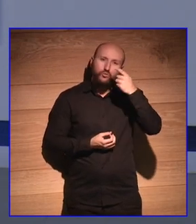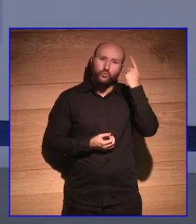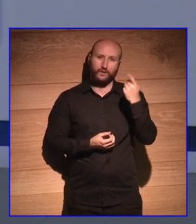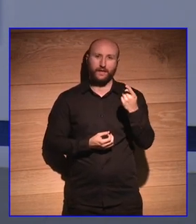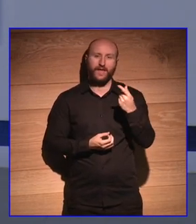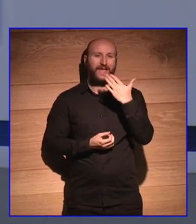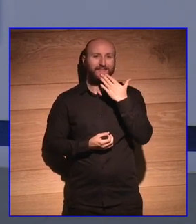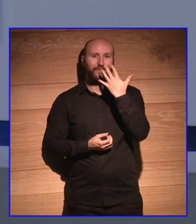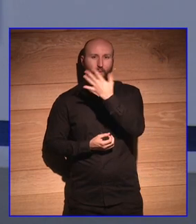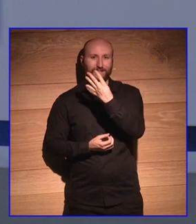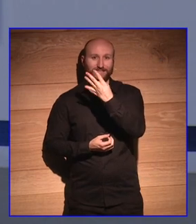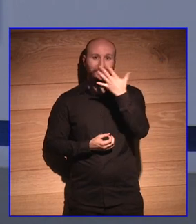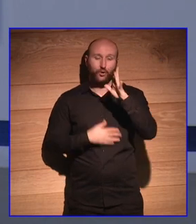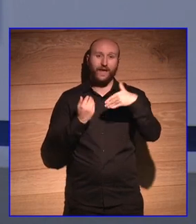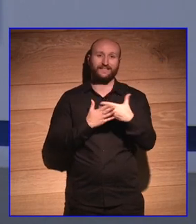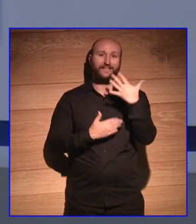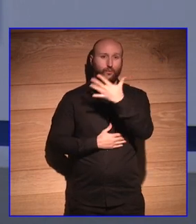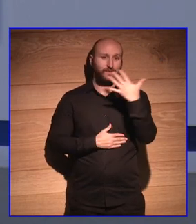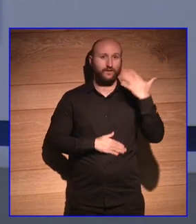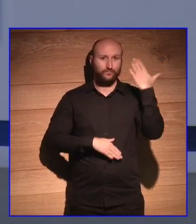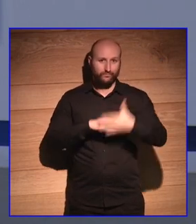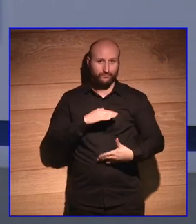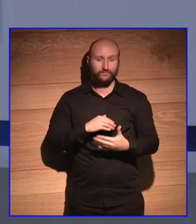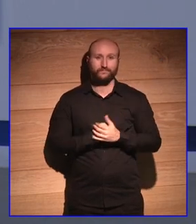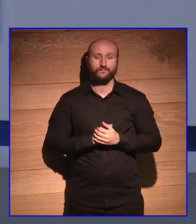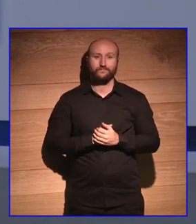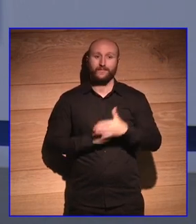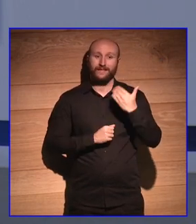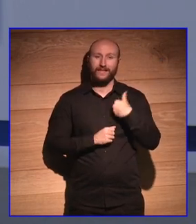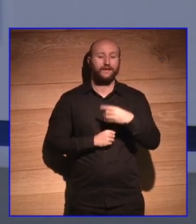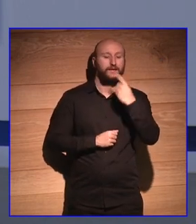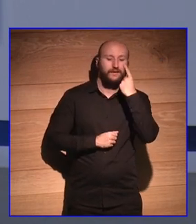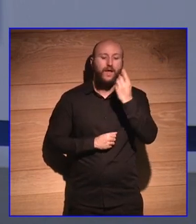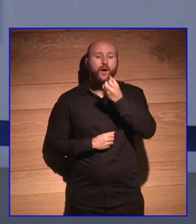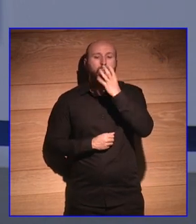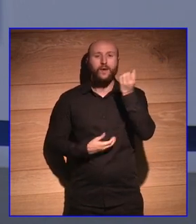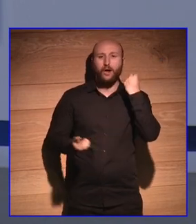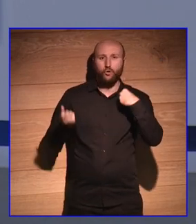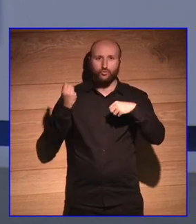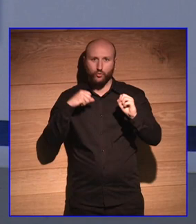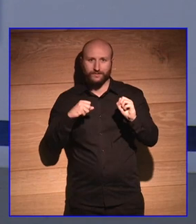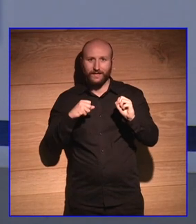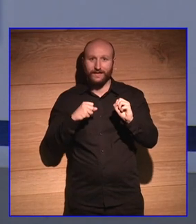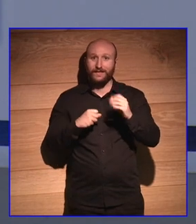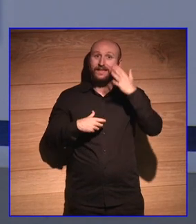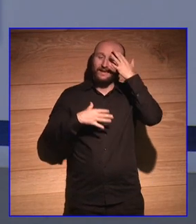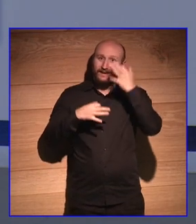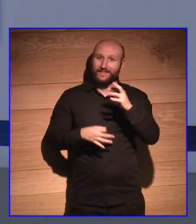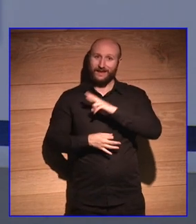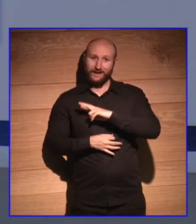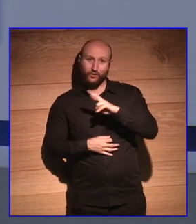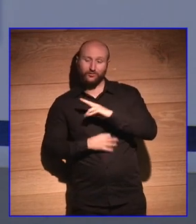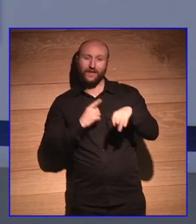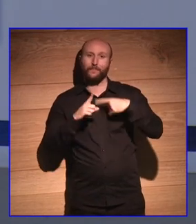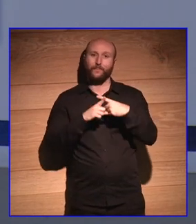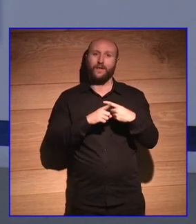edad de 45 a 55 años haber observado y observar buena conducta tener creencias religiosas y dormir en